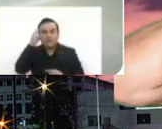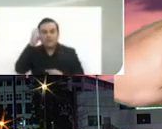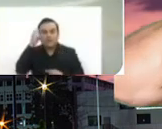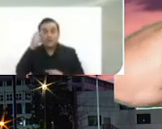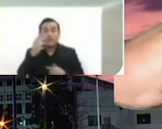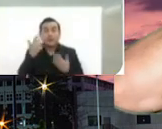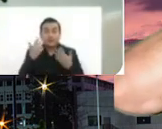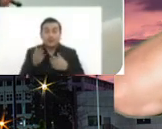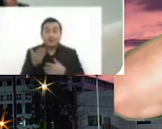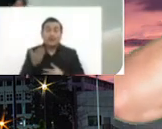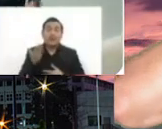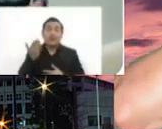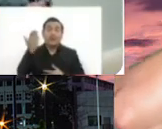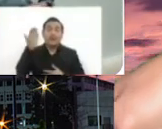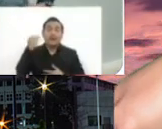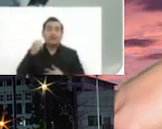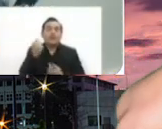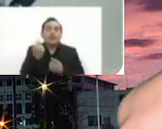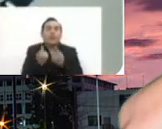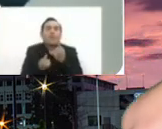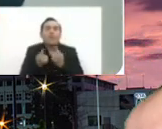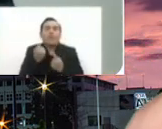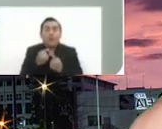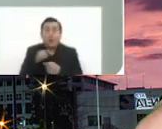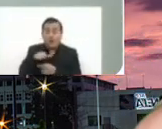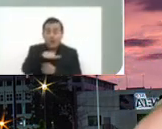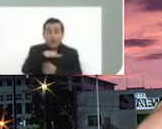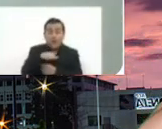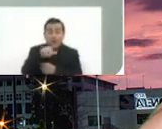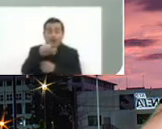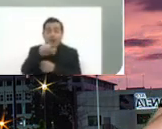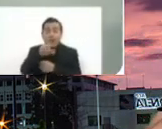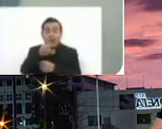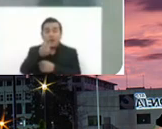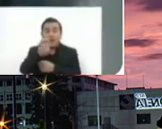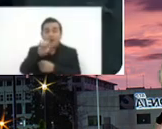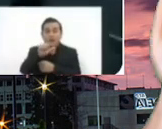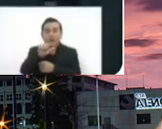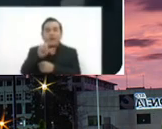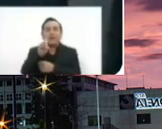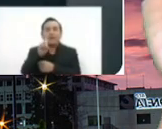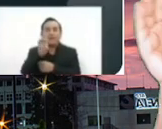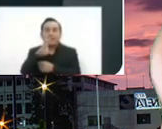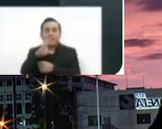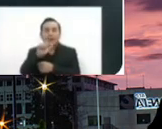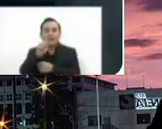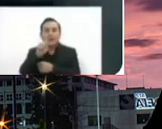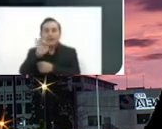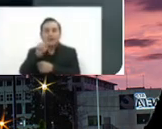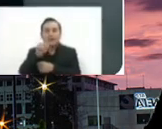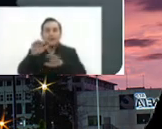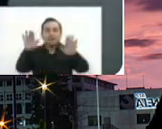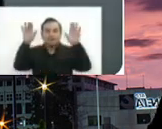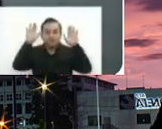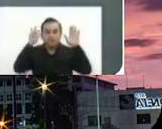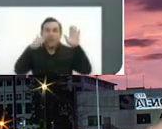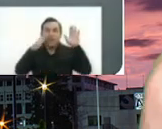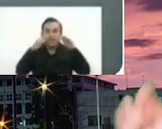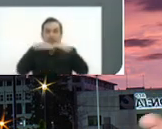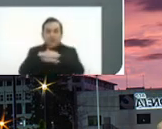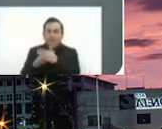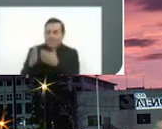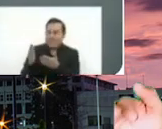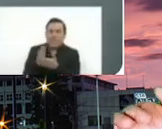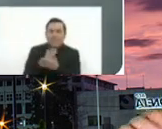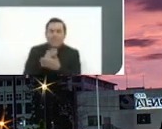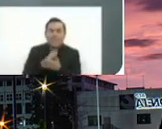verdad que sí, está bastante heavy esto que estamos viendo. Ahí lo pueden ver, es decir, solo hay luz en los pasillos. Después de